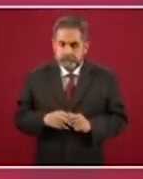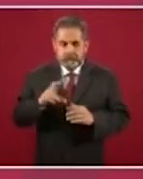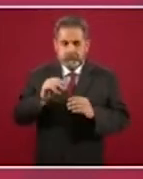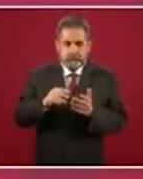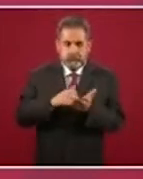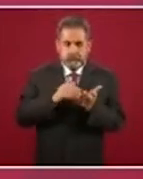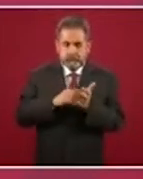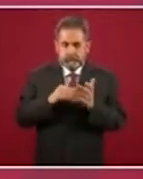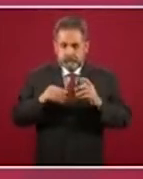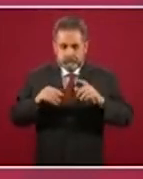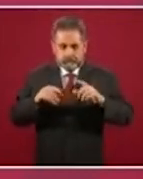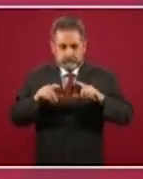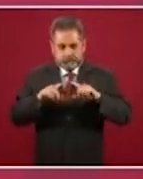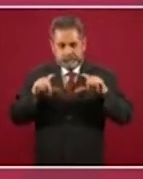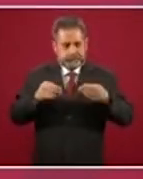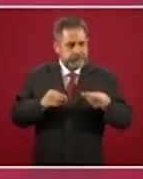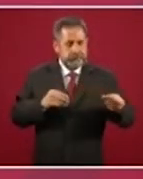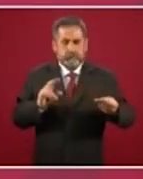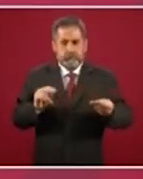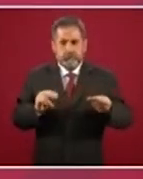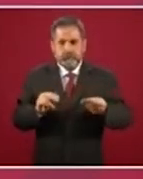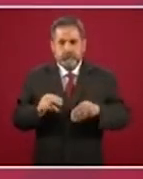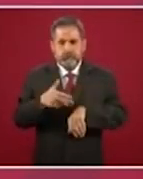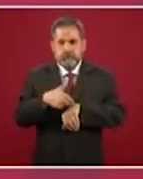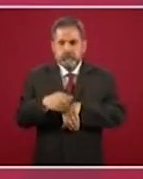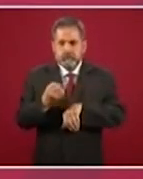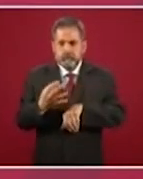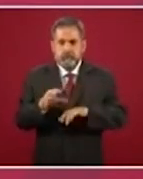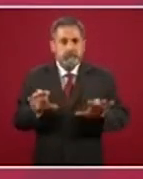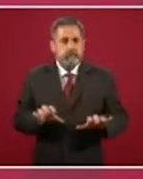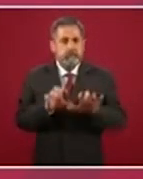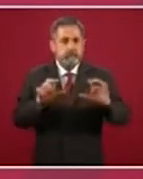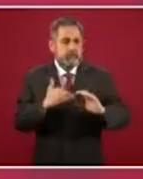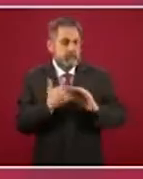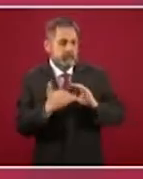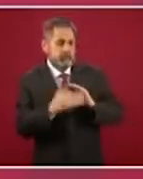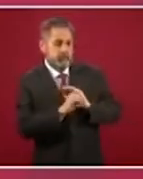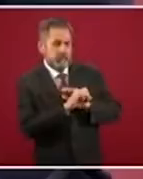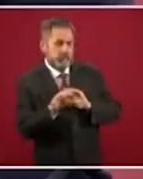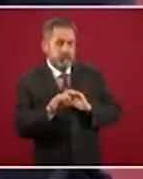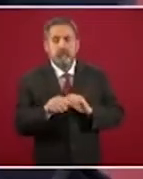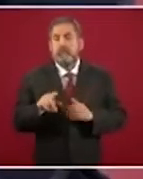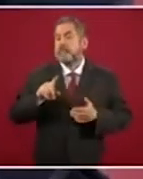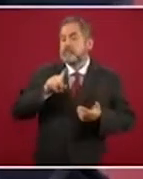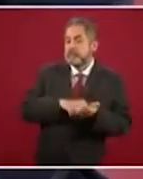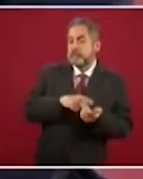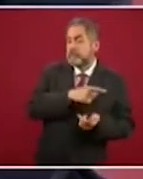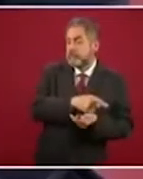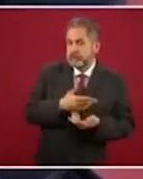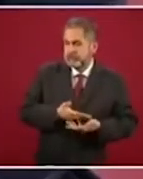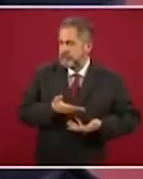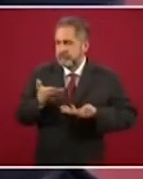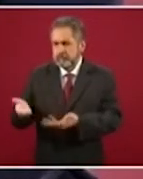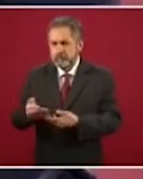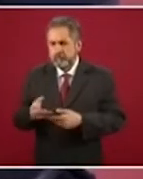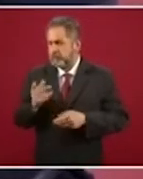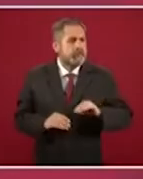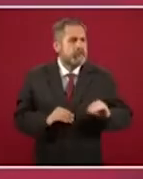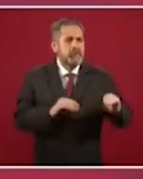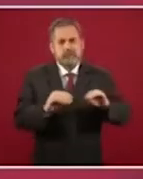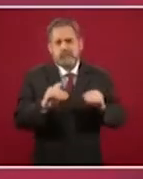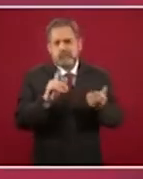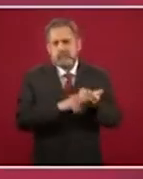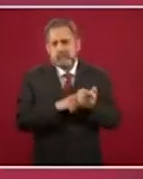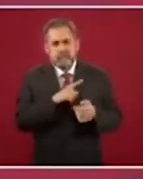en papel sino electrónico y ellos ofrecieron sin cobrar